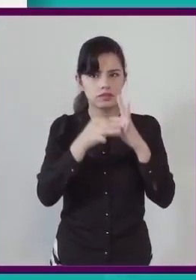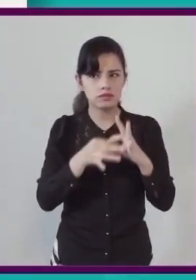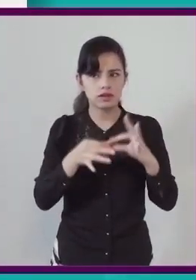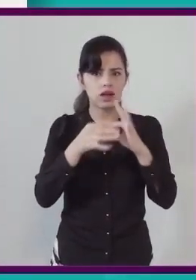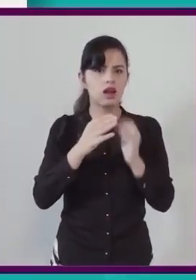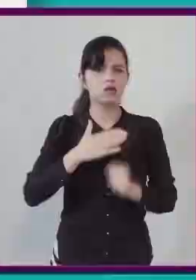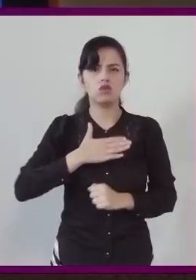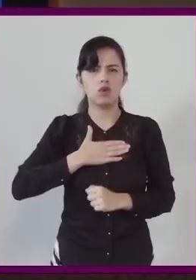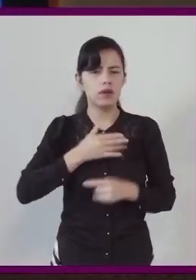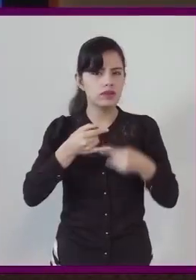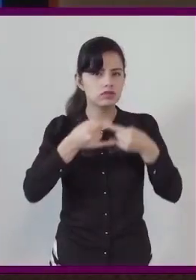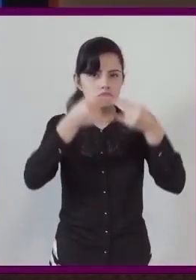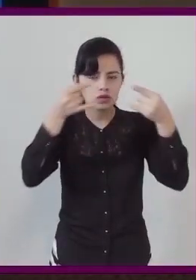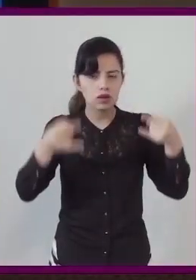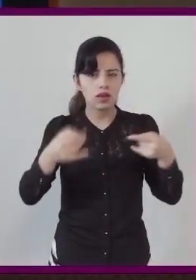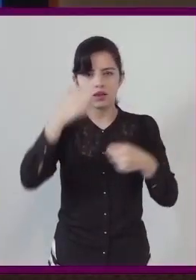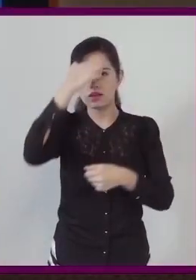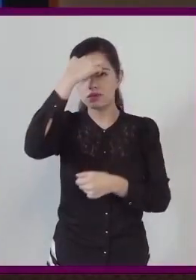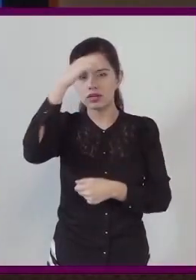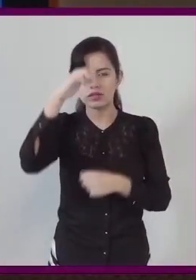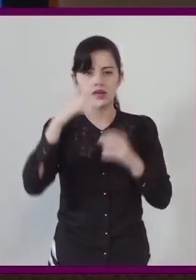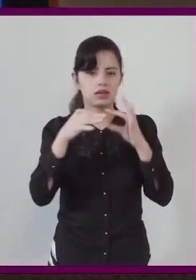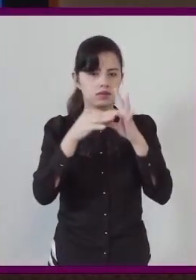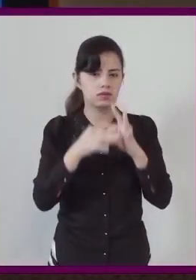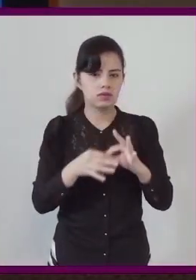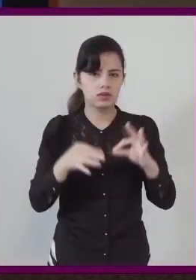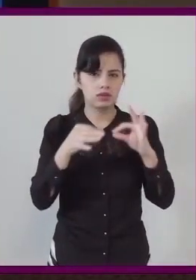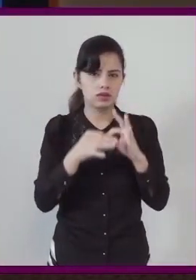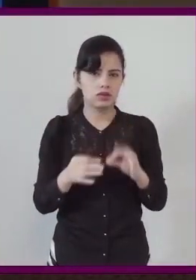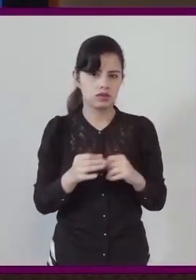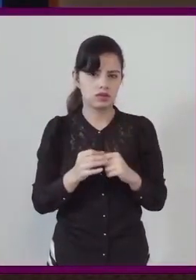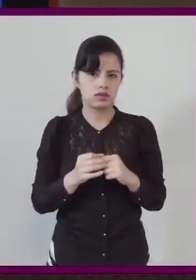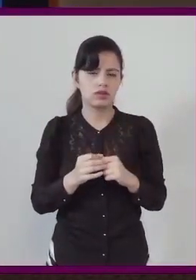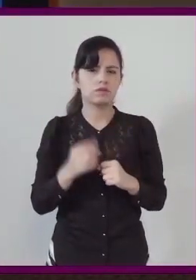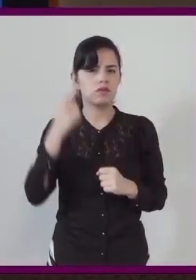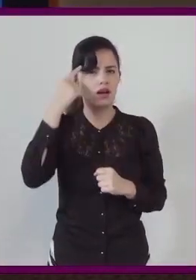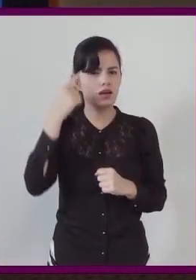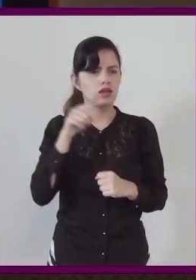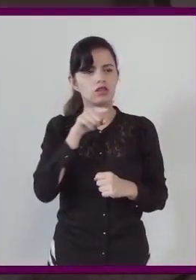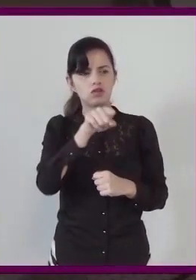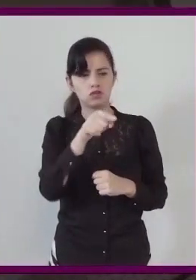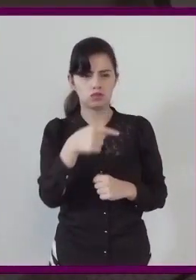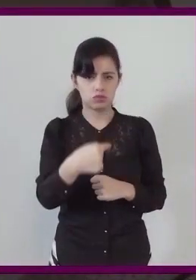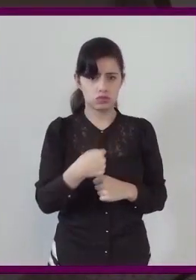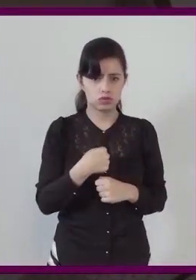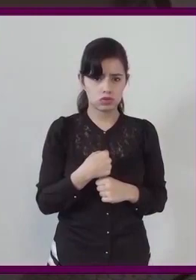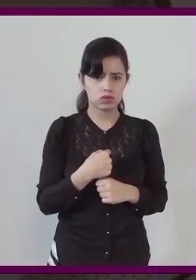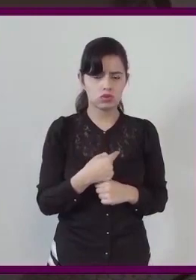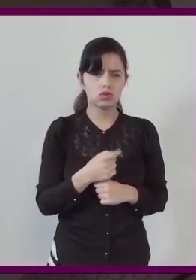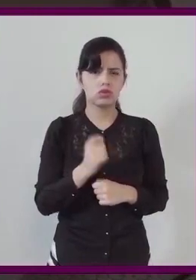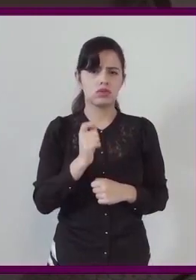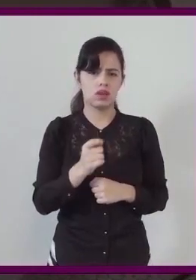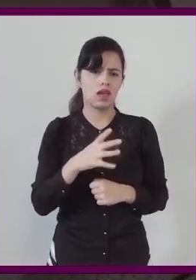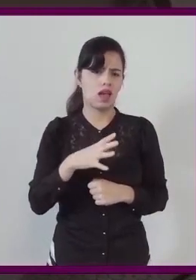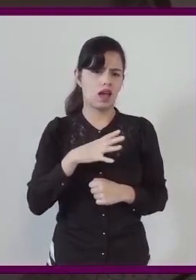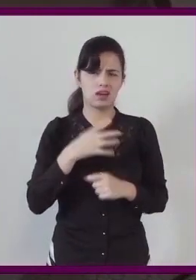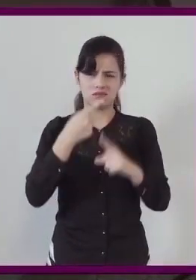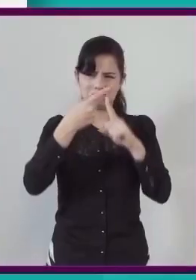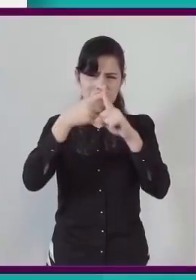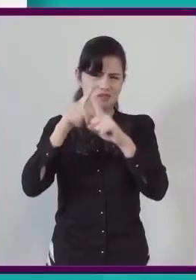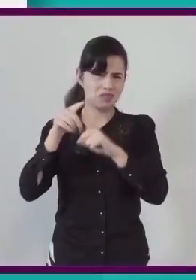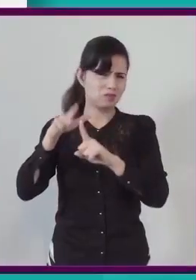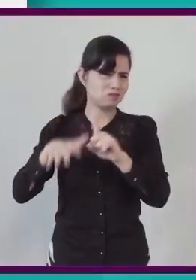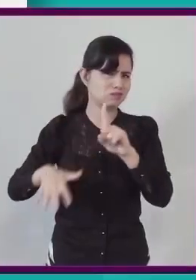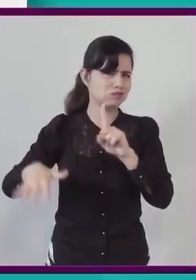nuestra experiencia. En este momento, para que este momento tenga sentido para ti y para mí, están pasando miles de